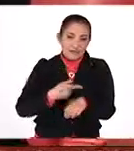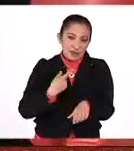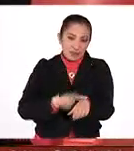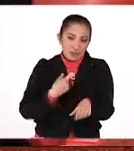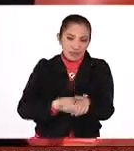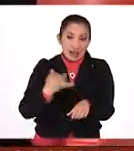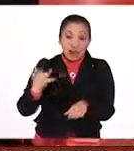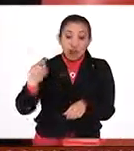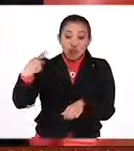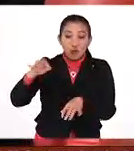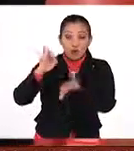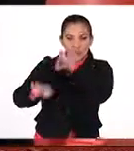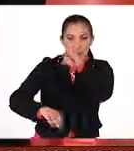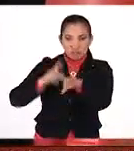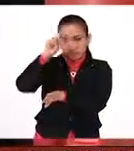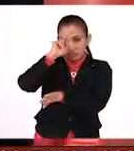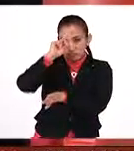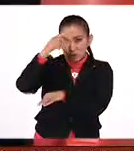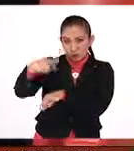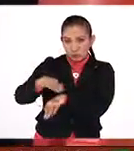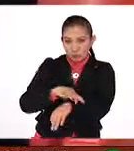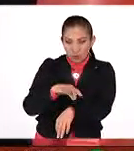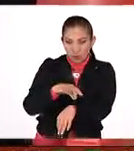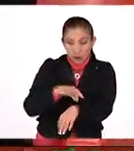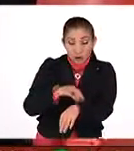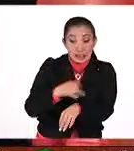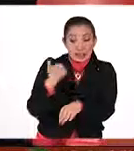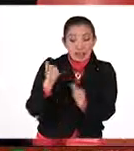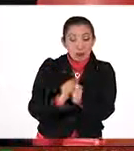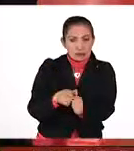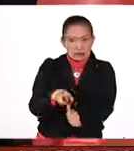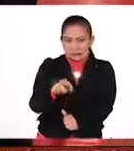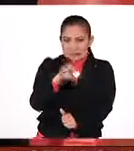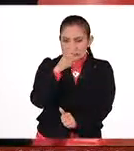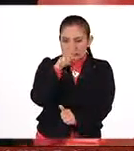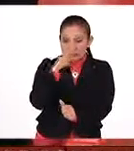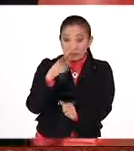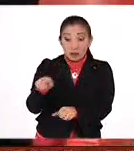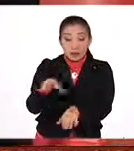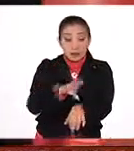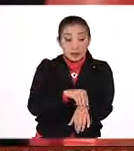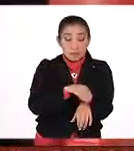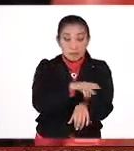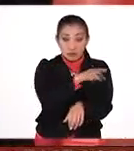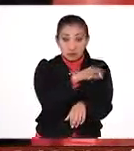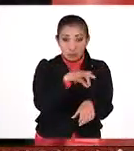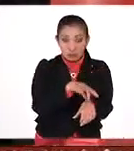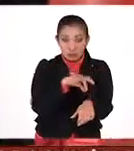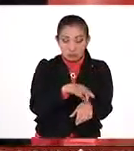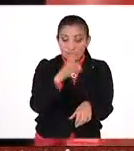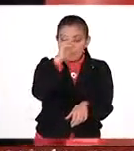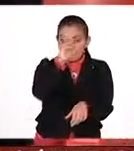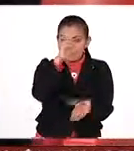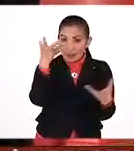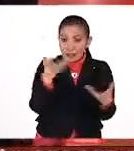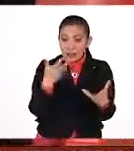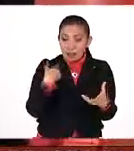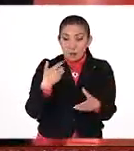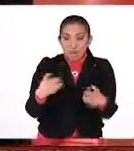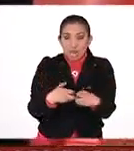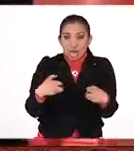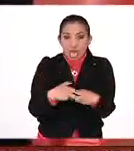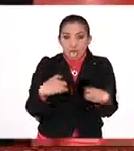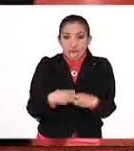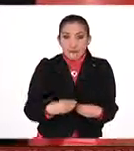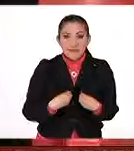además del tratamiento sugerido por su médico y bajo expreso consentimiento del mismo se sugiere reducir el estrés